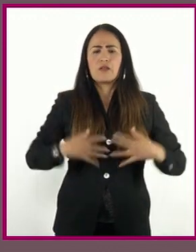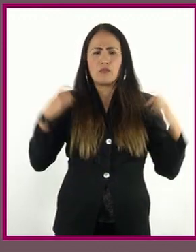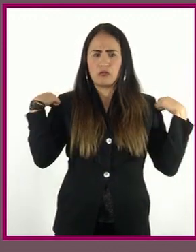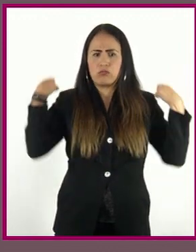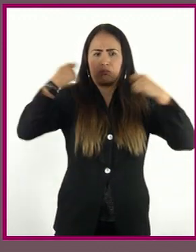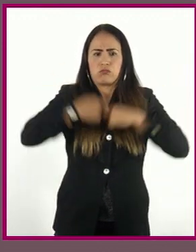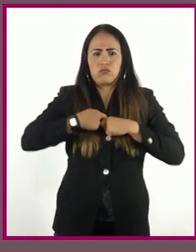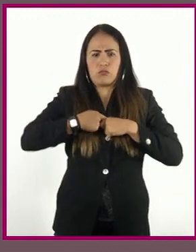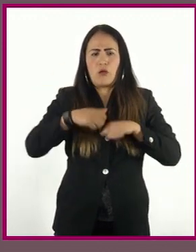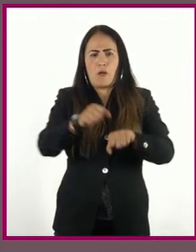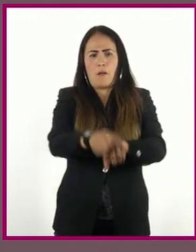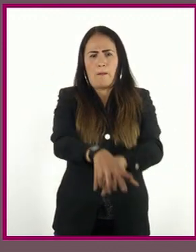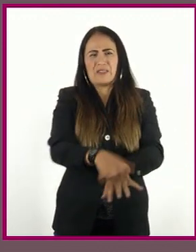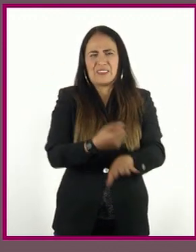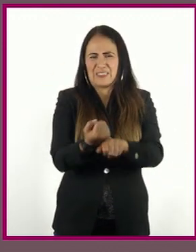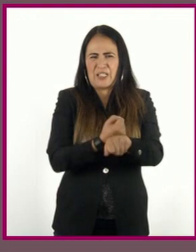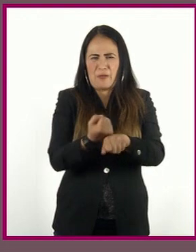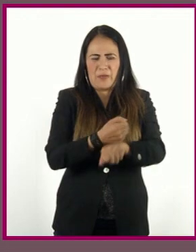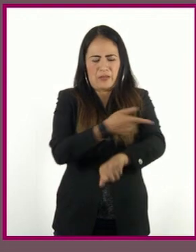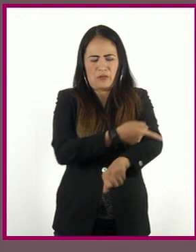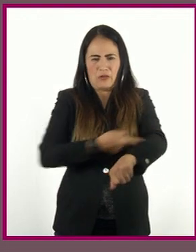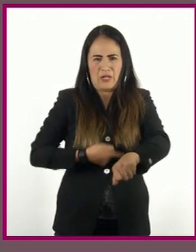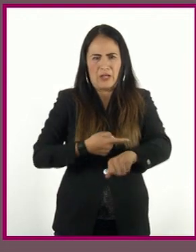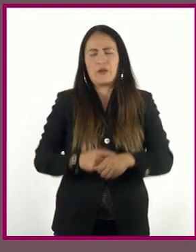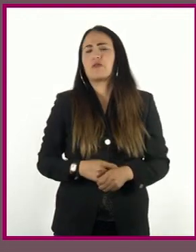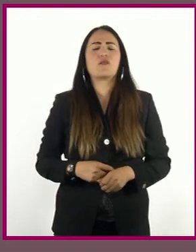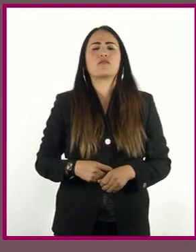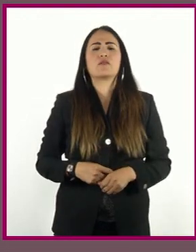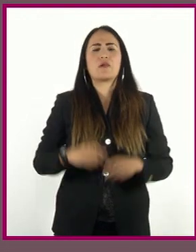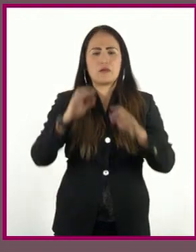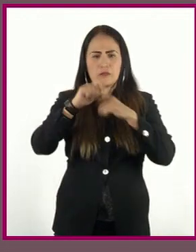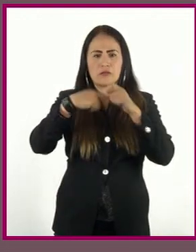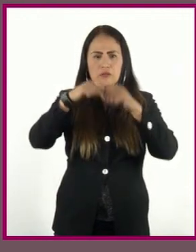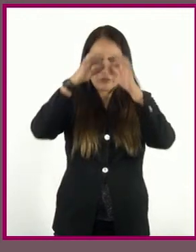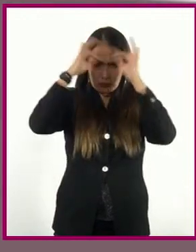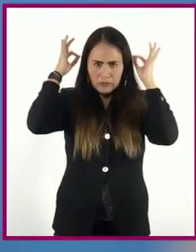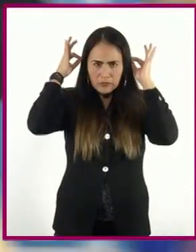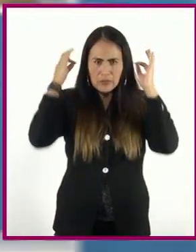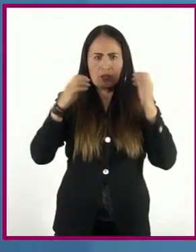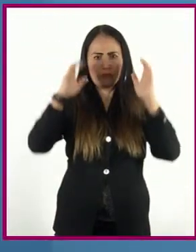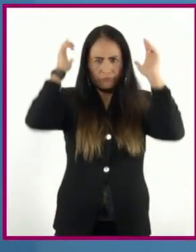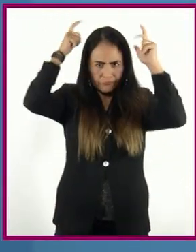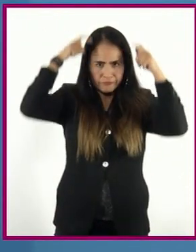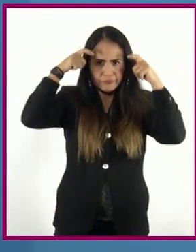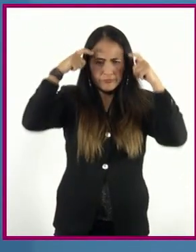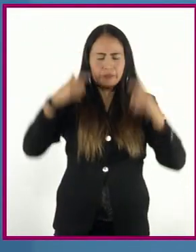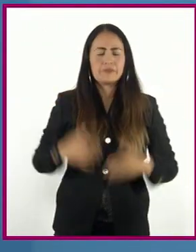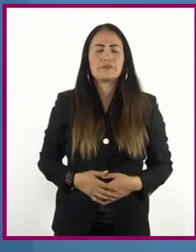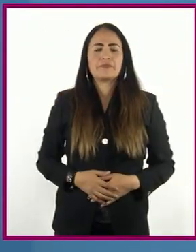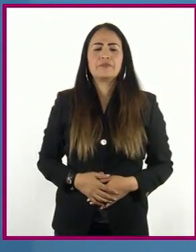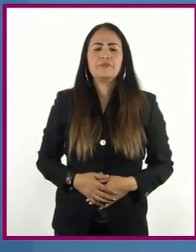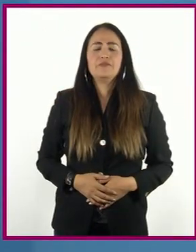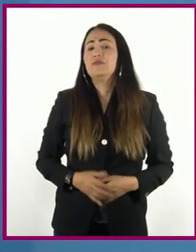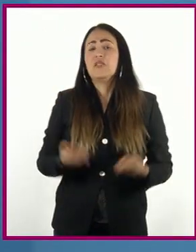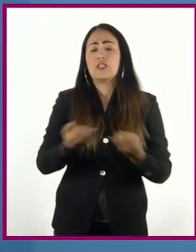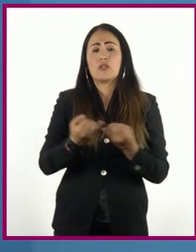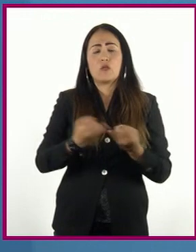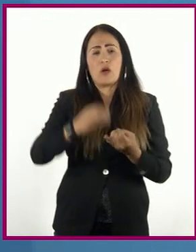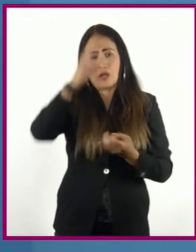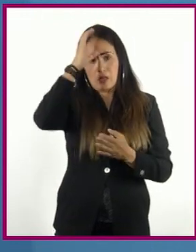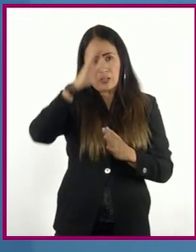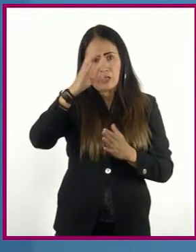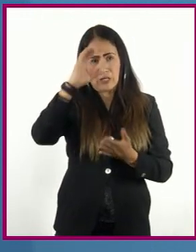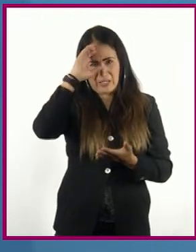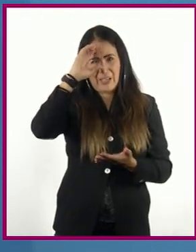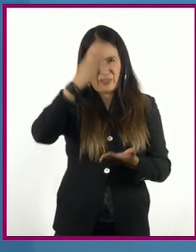capa, botas, medias, paliacate, máscara y sombrero. Además de la parte católica, también